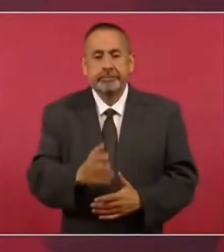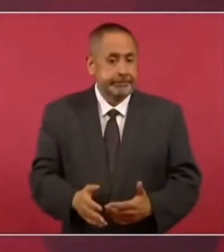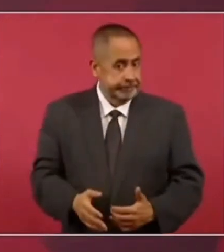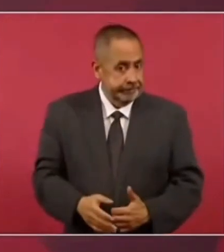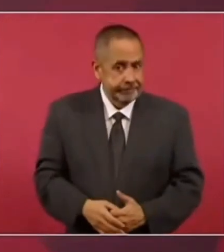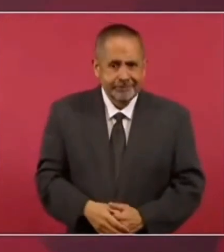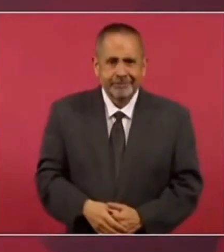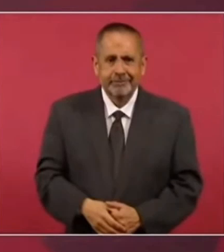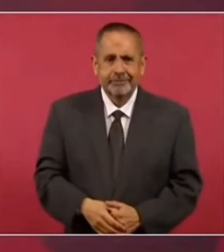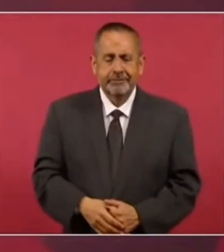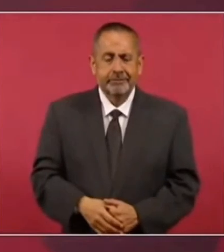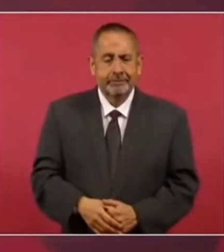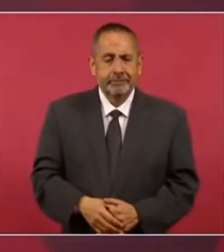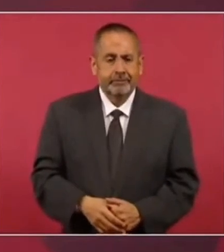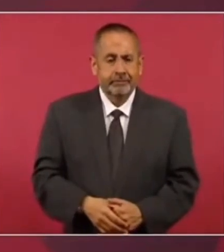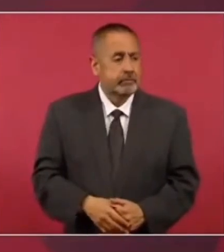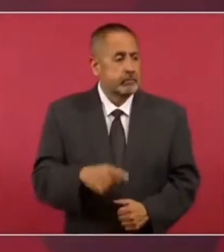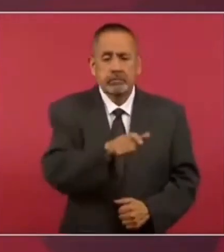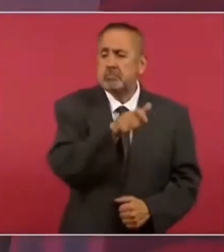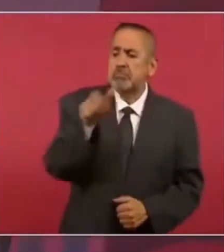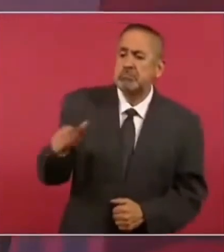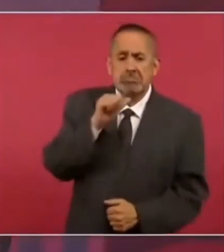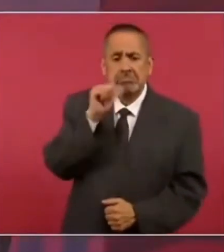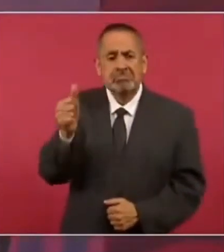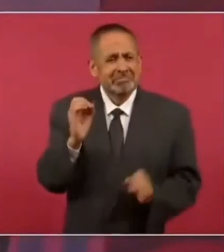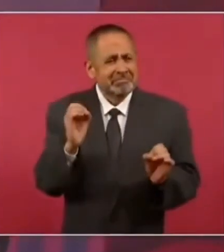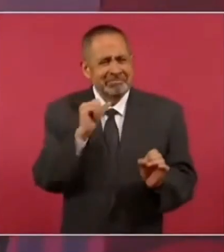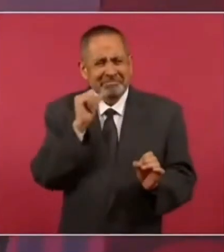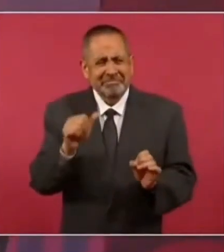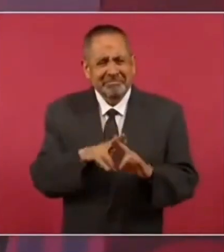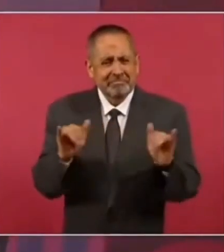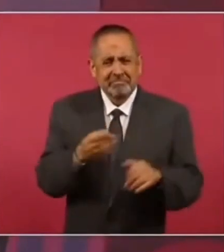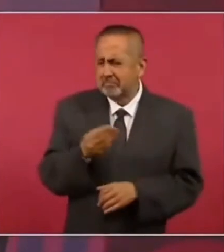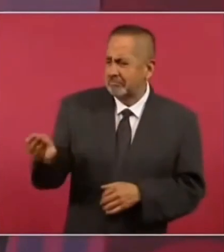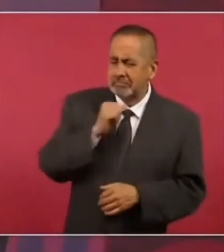de minerales. No pagaban nada.